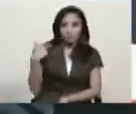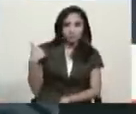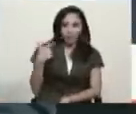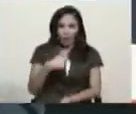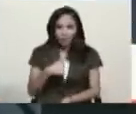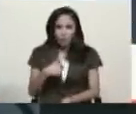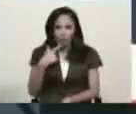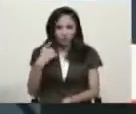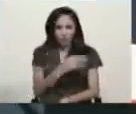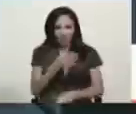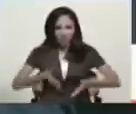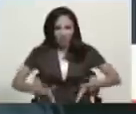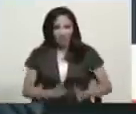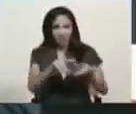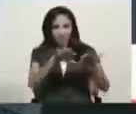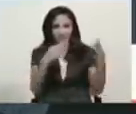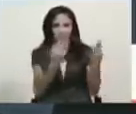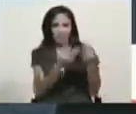de ahí?